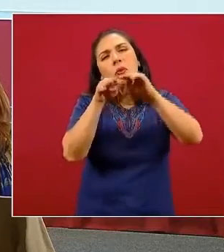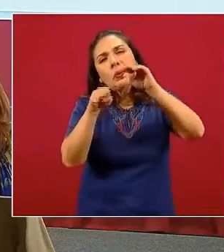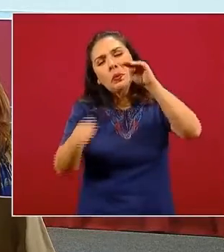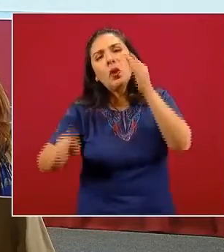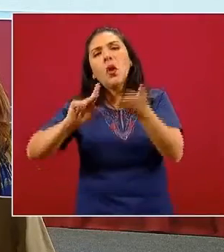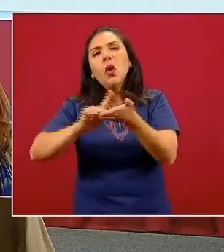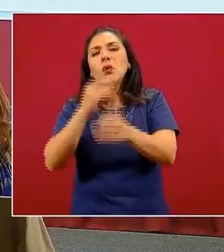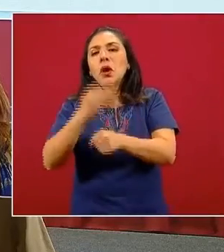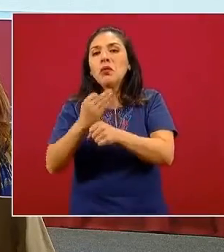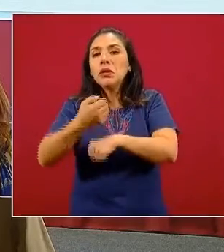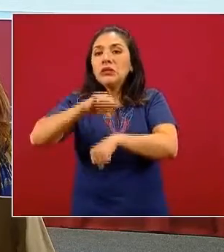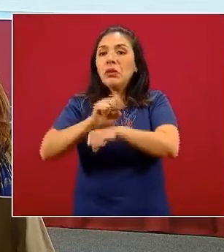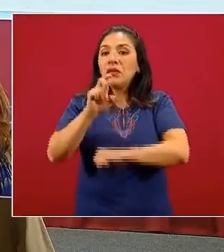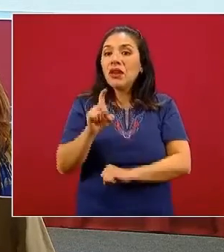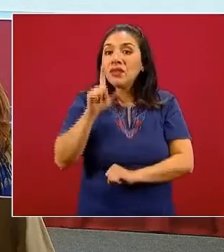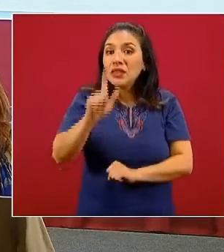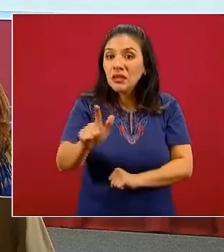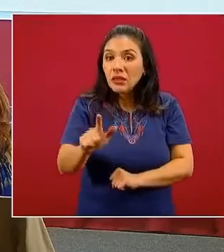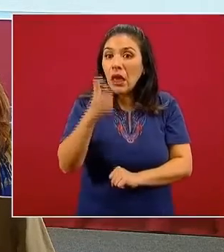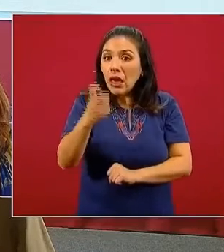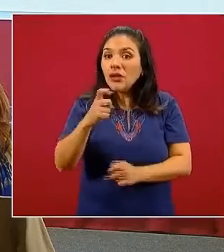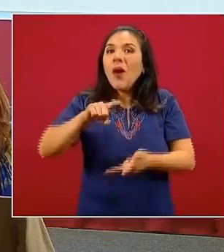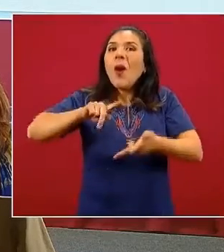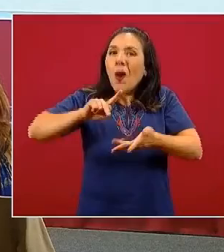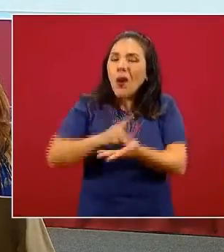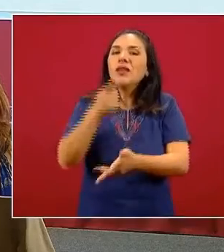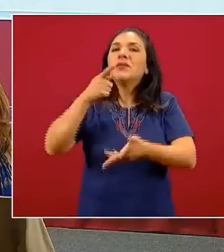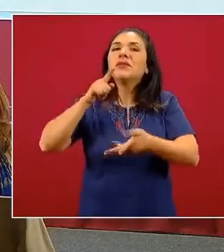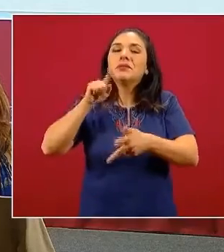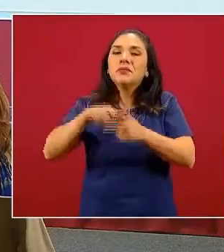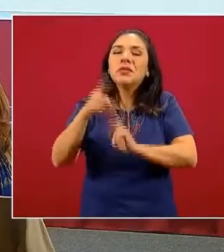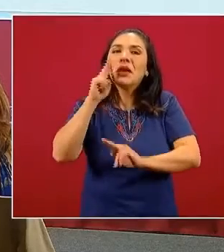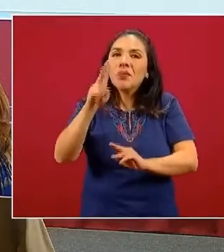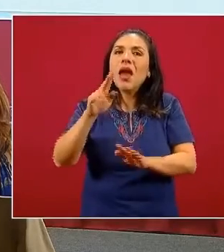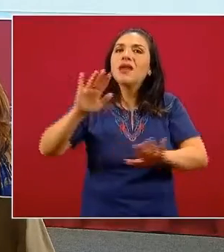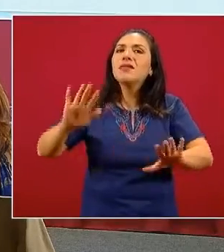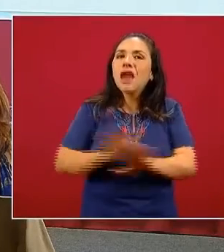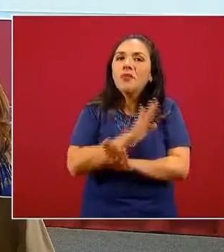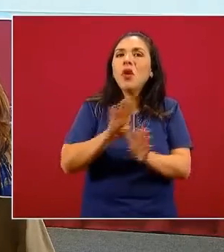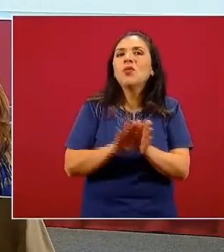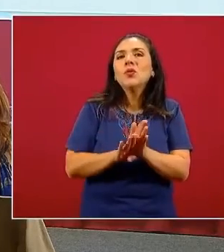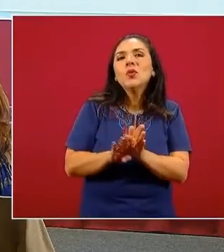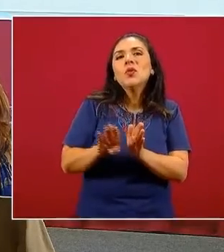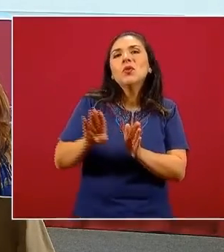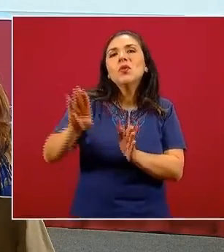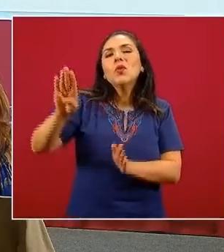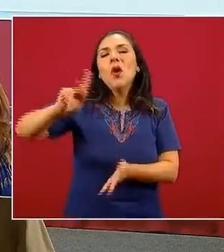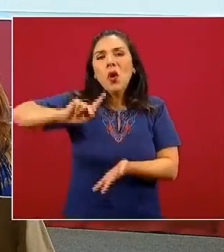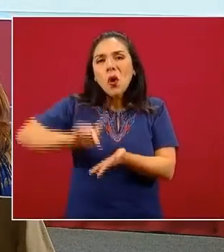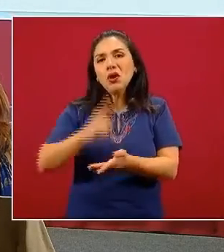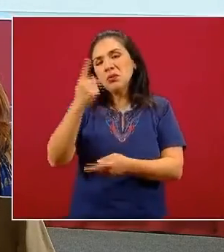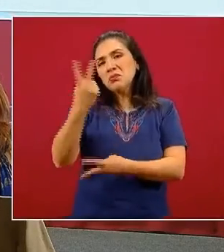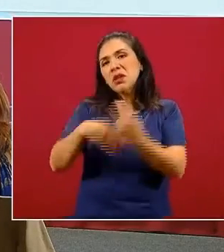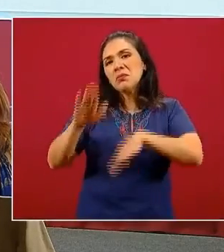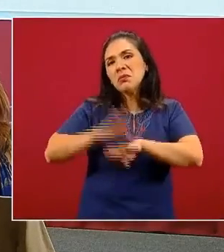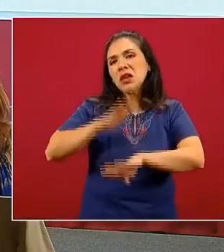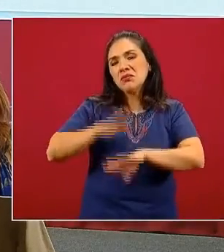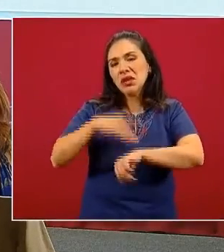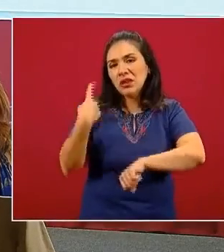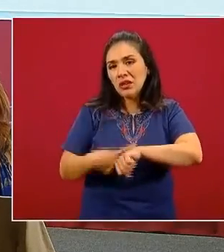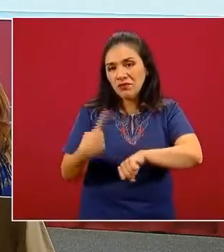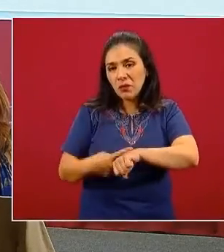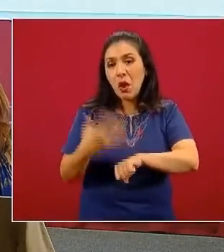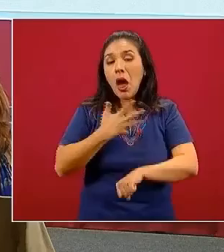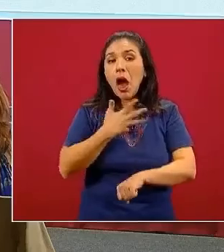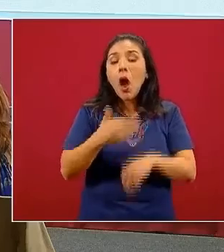hasta llegar a la semana 37, en donde empezamos a identificar un cambio en la trayectoria de la epidemia. Tuvimos